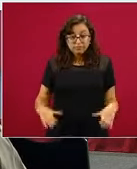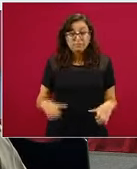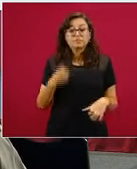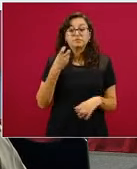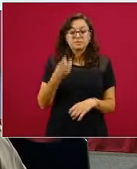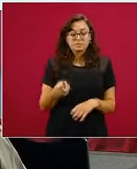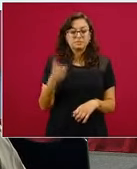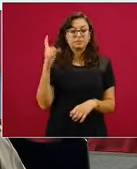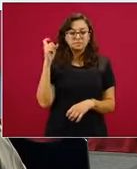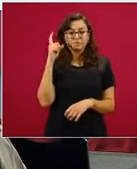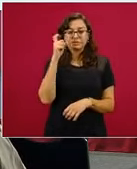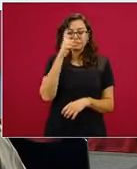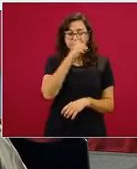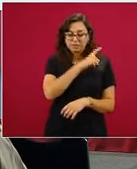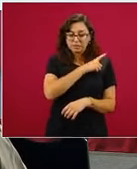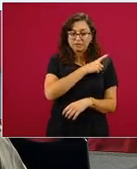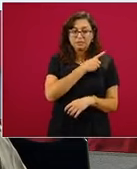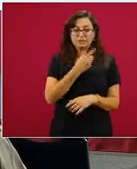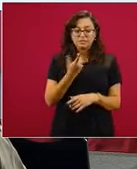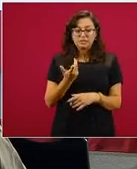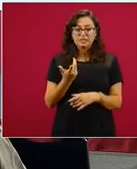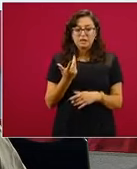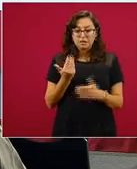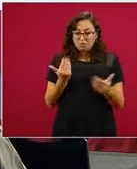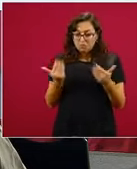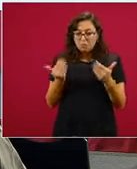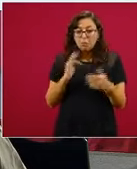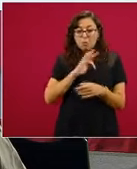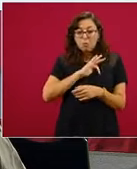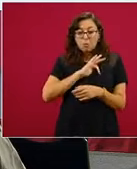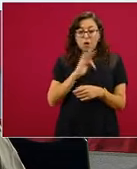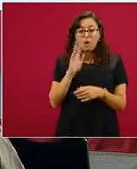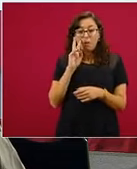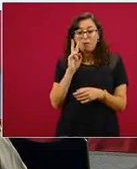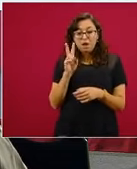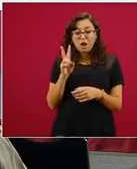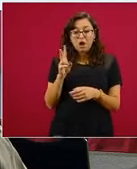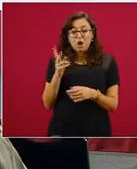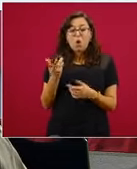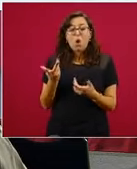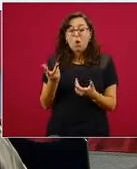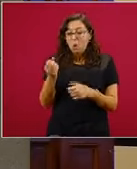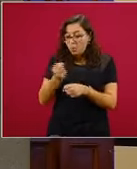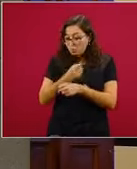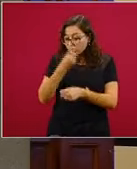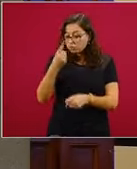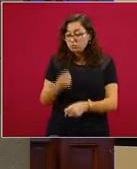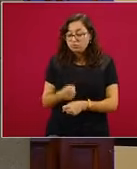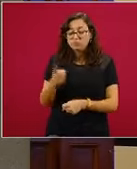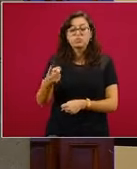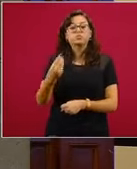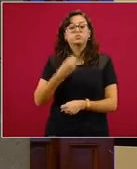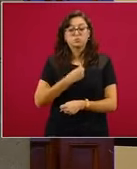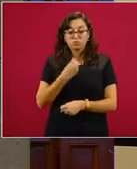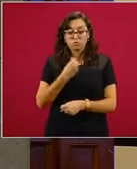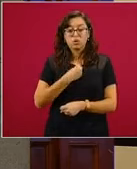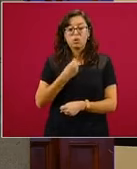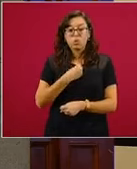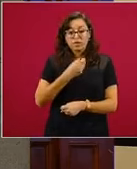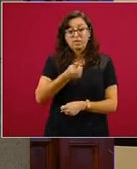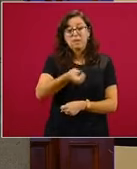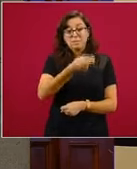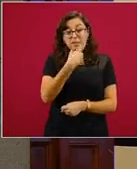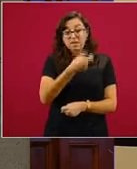es complejo, Mycobacterium en tuberculosis, me da la oportunidad o tiene la ventaja de que también me dice es resistente a uno de los